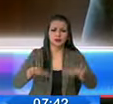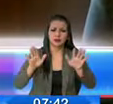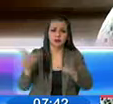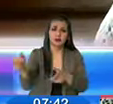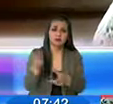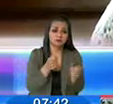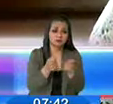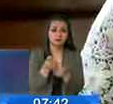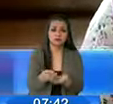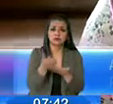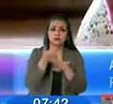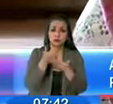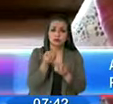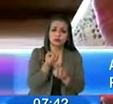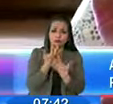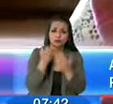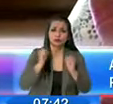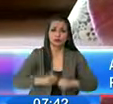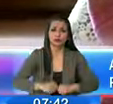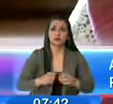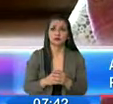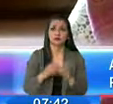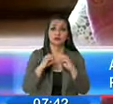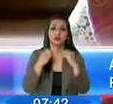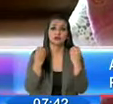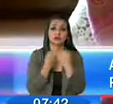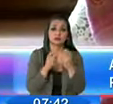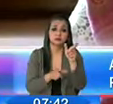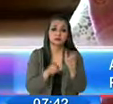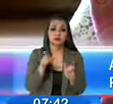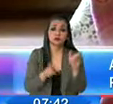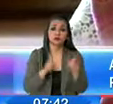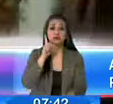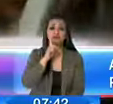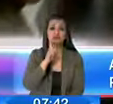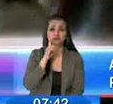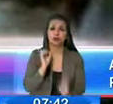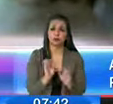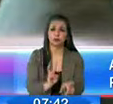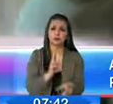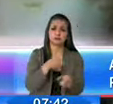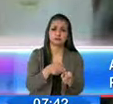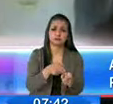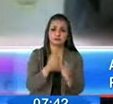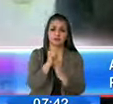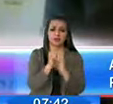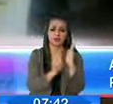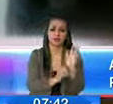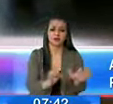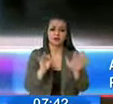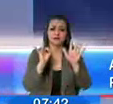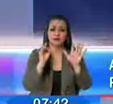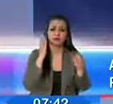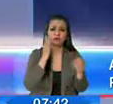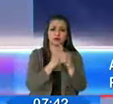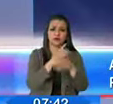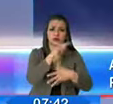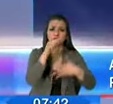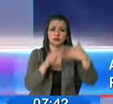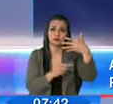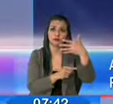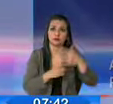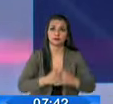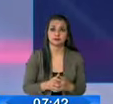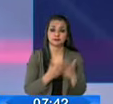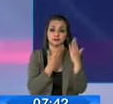corriente. Como organización de mujeres negras, tuvimos la oportunidad de estar ahí. La agenda enmarca 7 objetivos: defender las